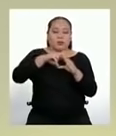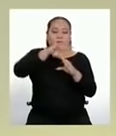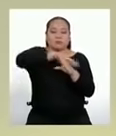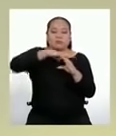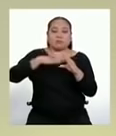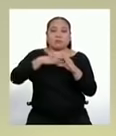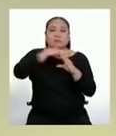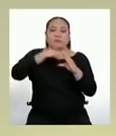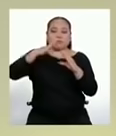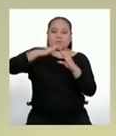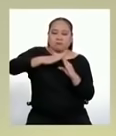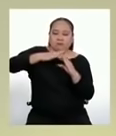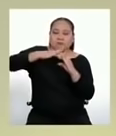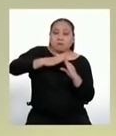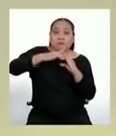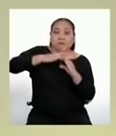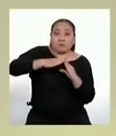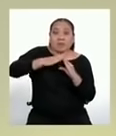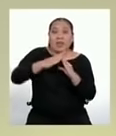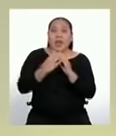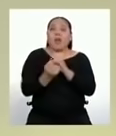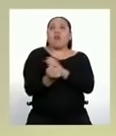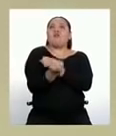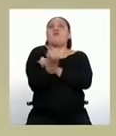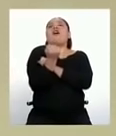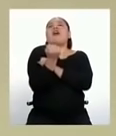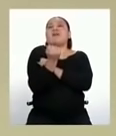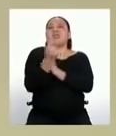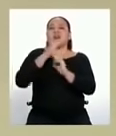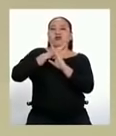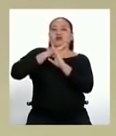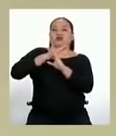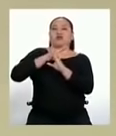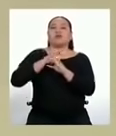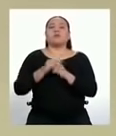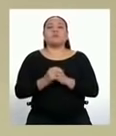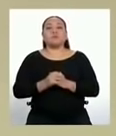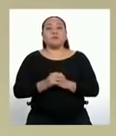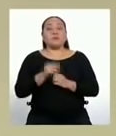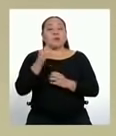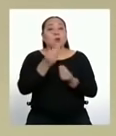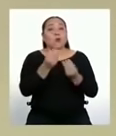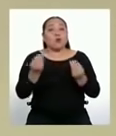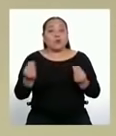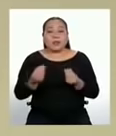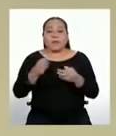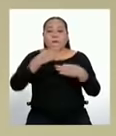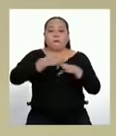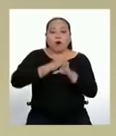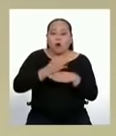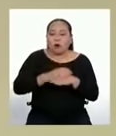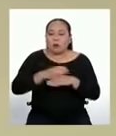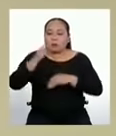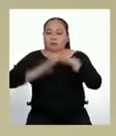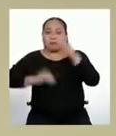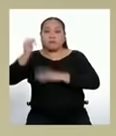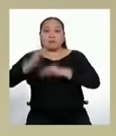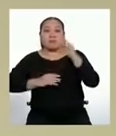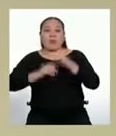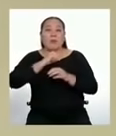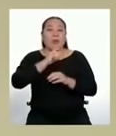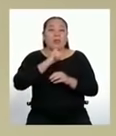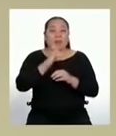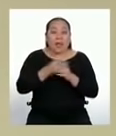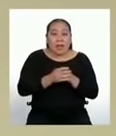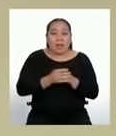vigas quedan sometidas a dicha fuerza de compresión. Es por eso que la mayoría de las estructuras metálicas están compuestas